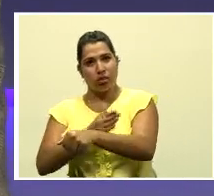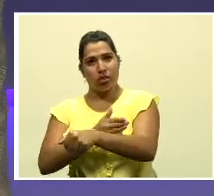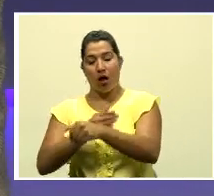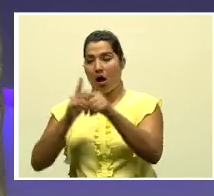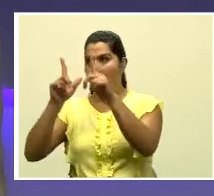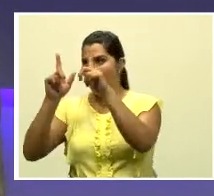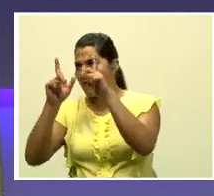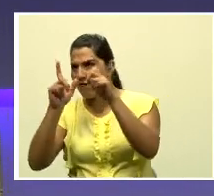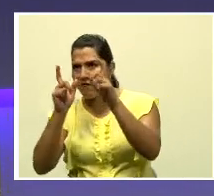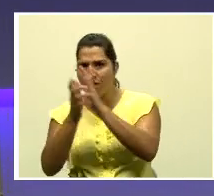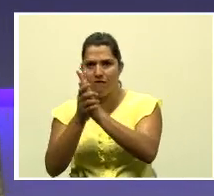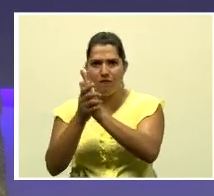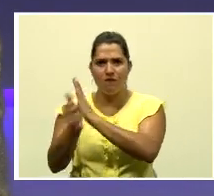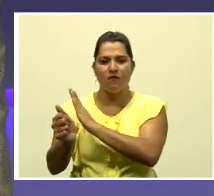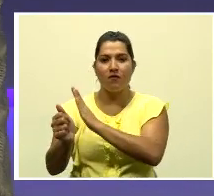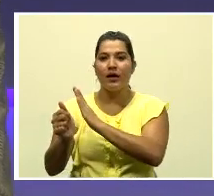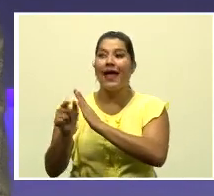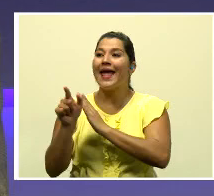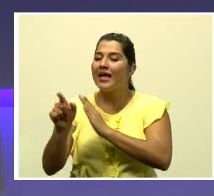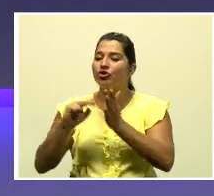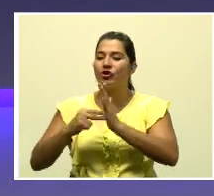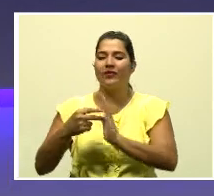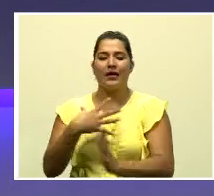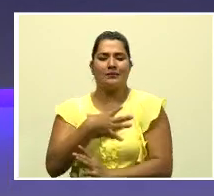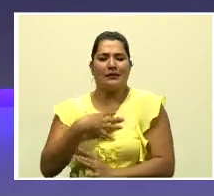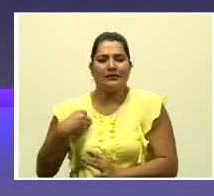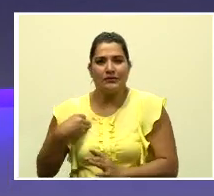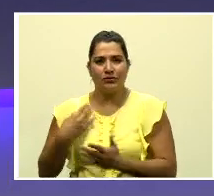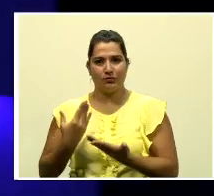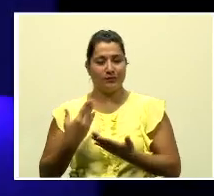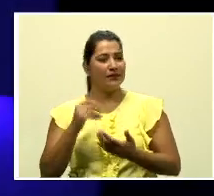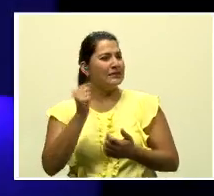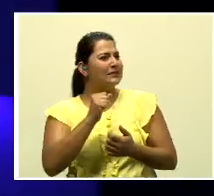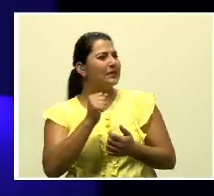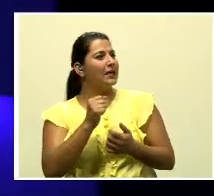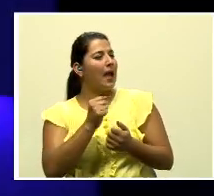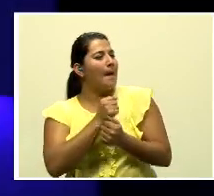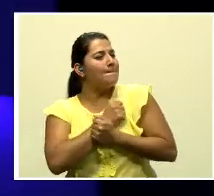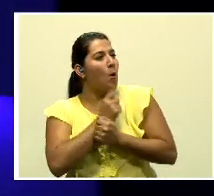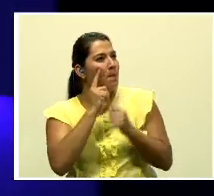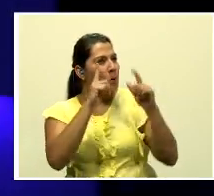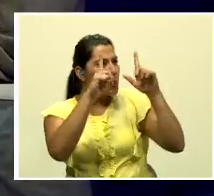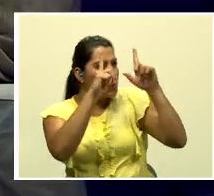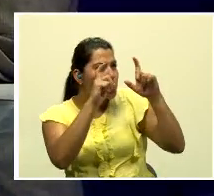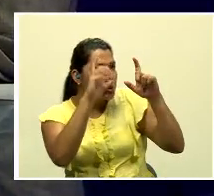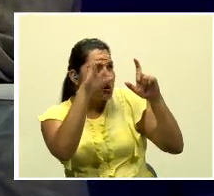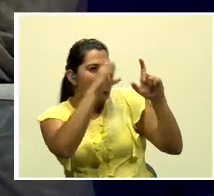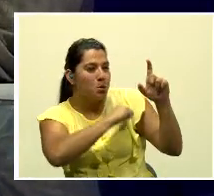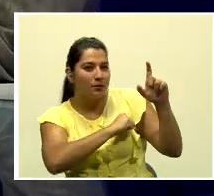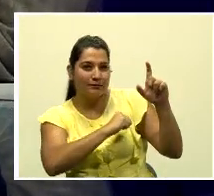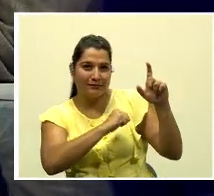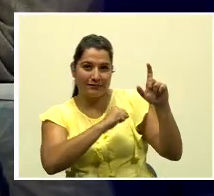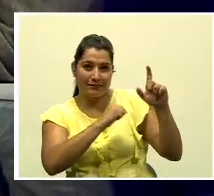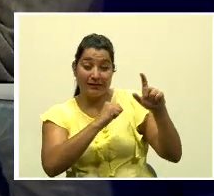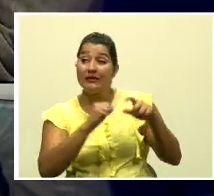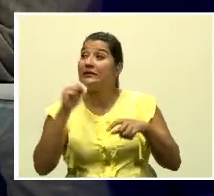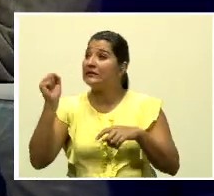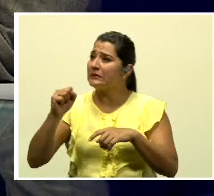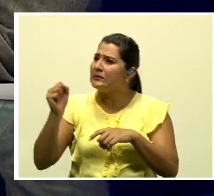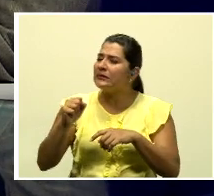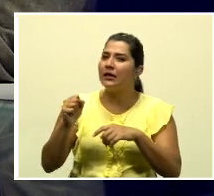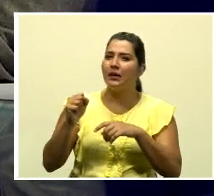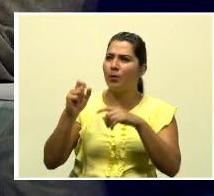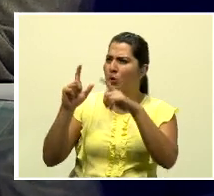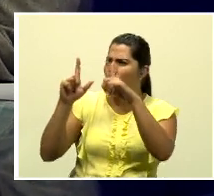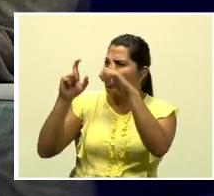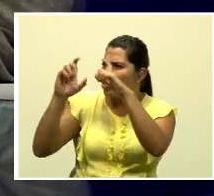mejorar, practicando, estudiando. ¿La pasión por capturar una imagen? Sí, la pasión por capturar una